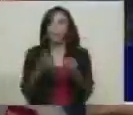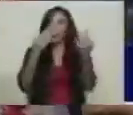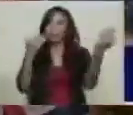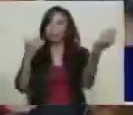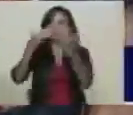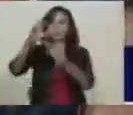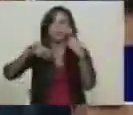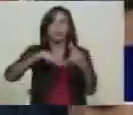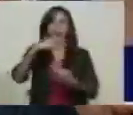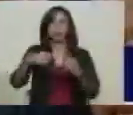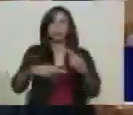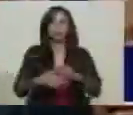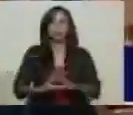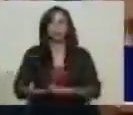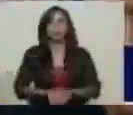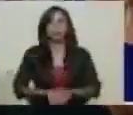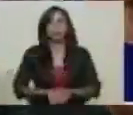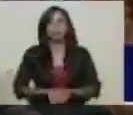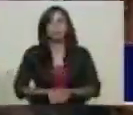revolución. Quiero